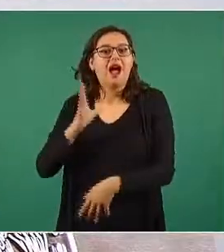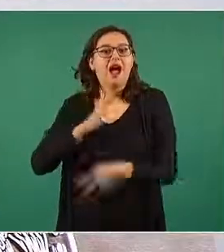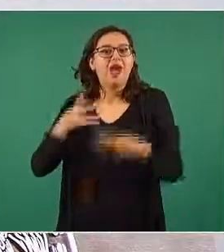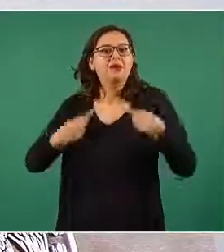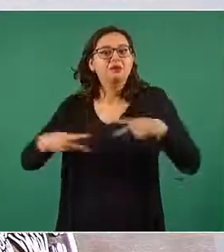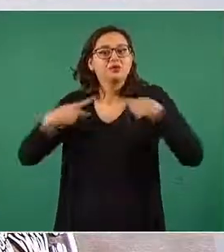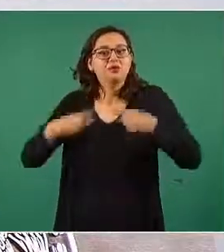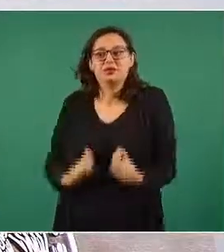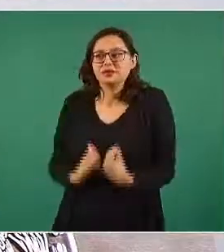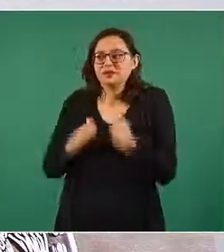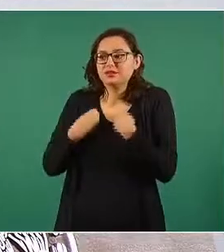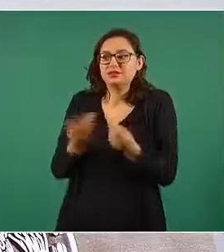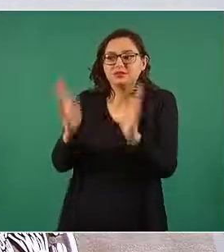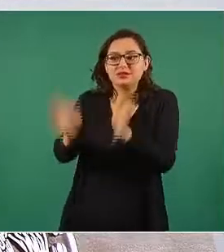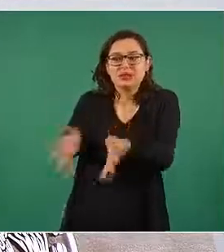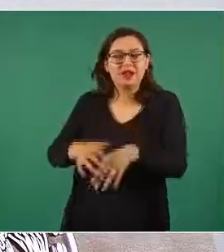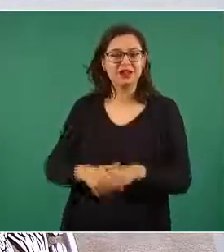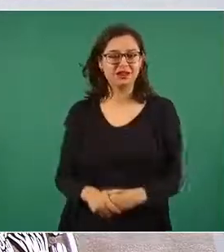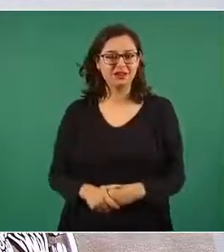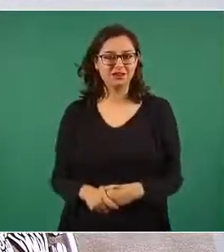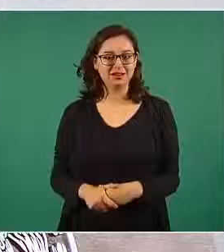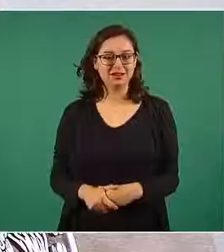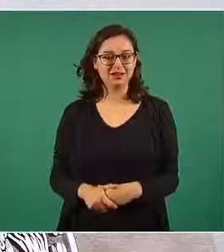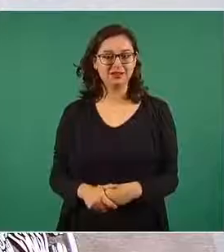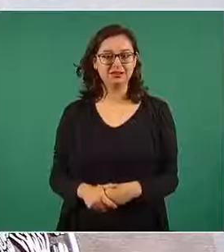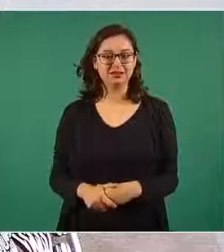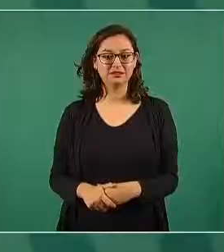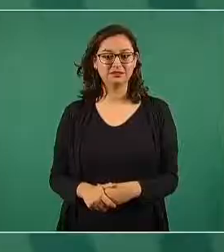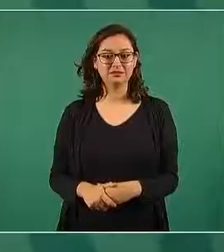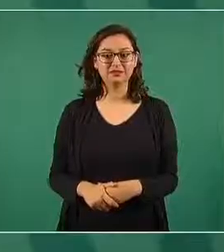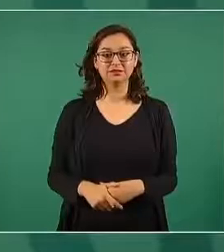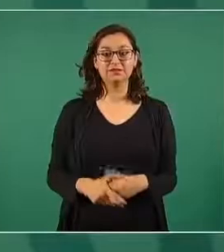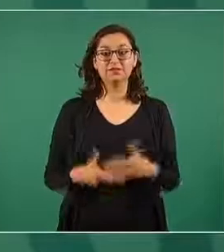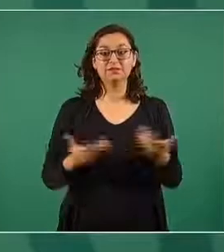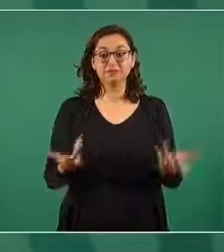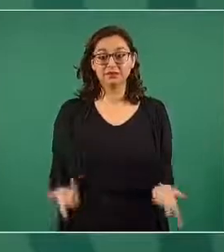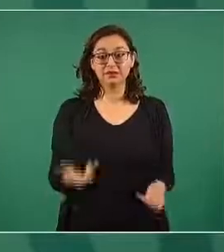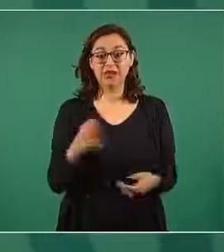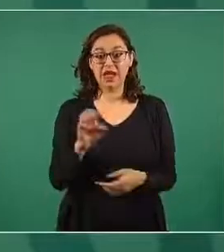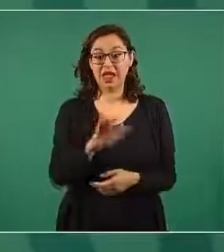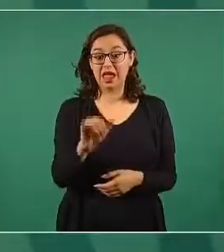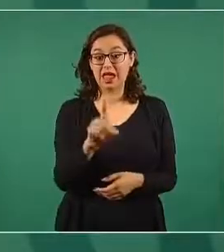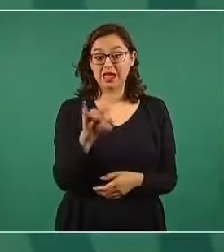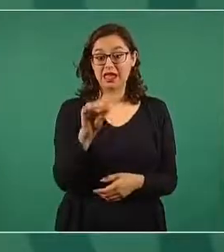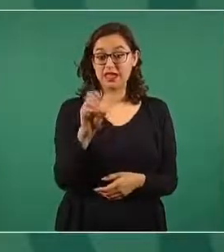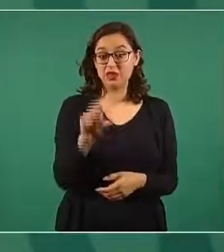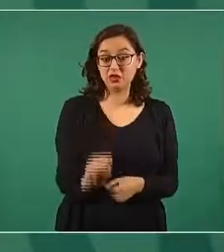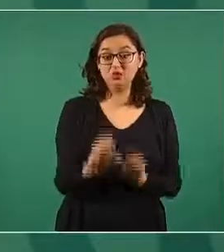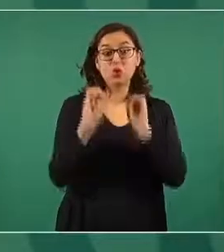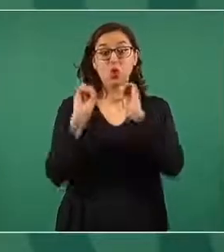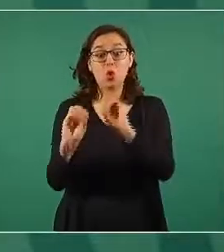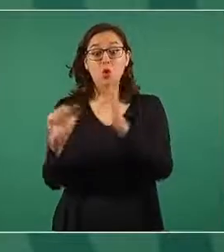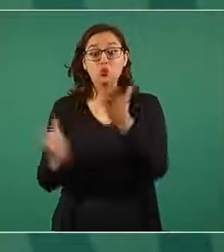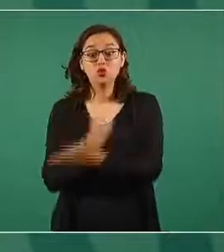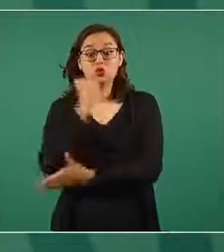entregaron ejidos o Urbanos, son zonas urbanas. propiedades o zonas